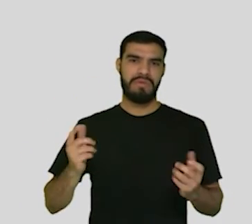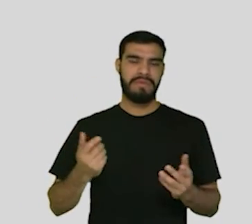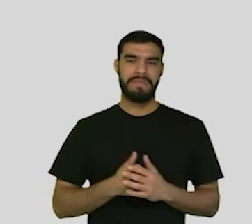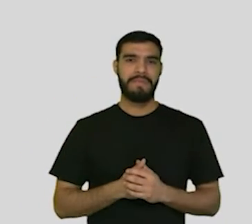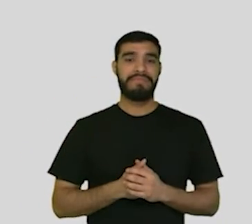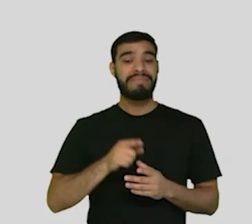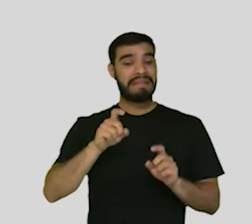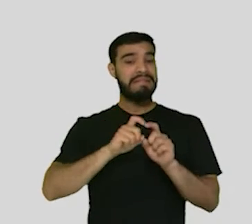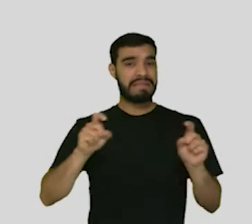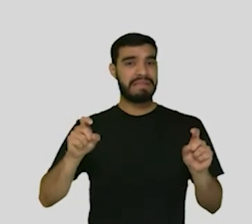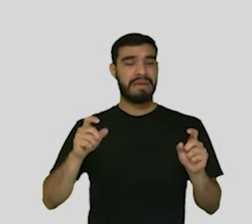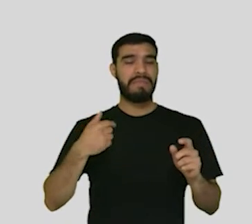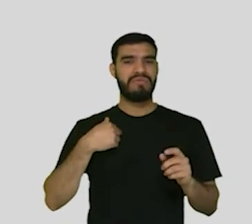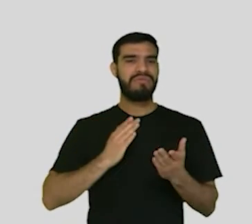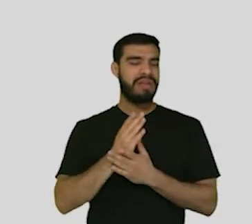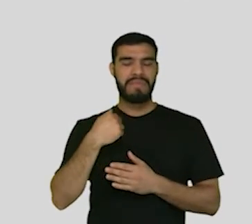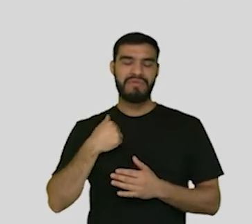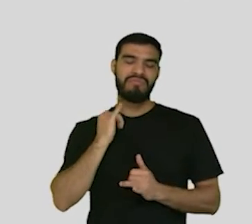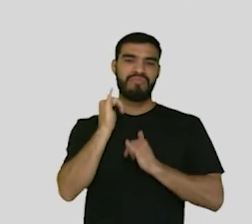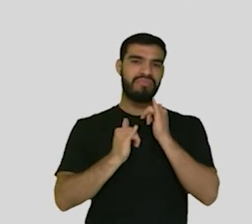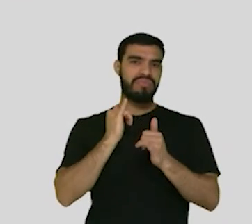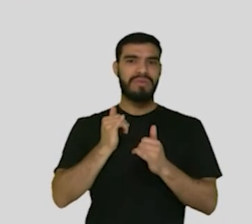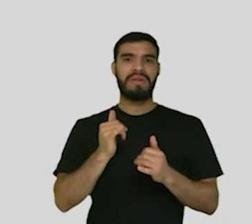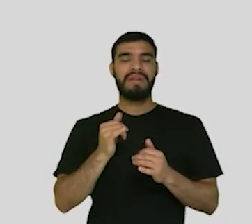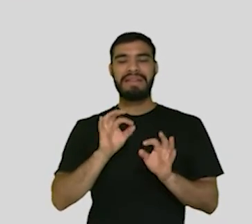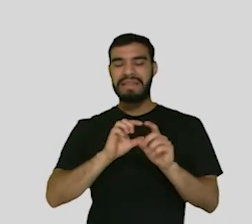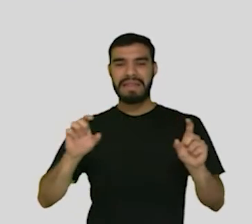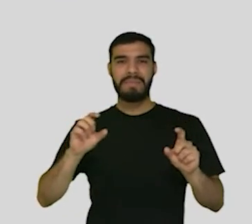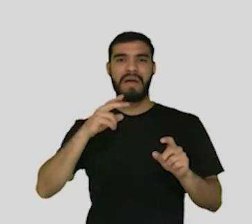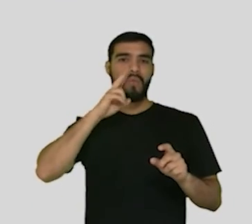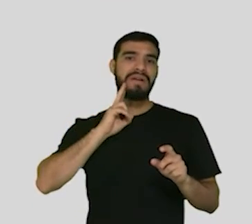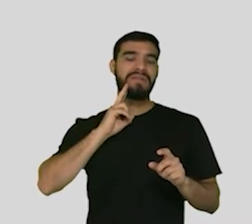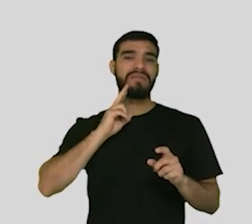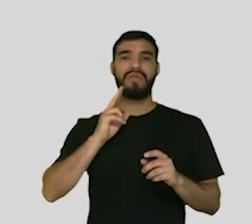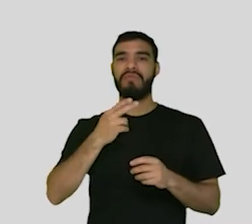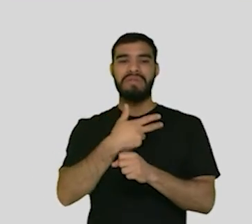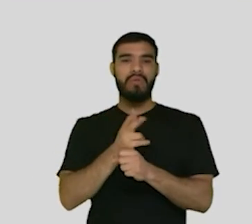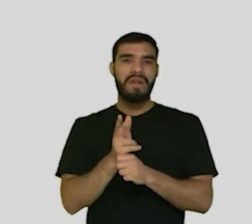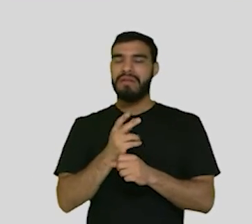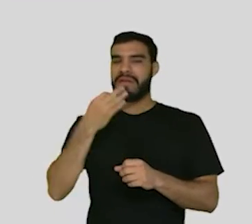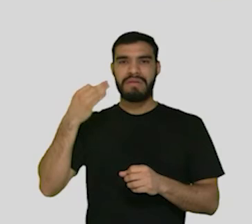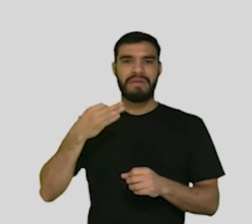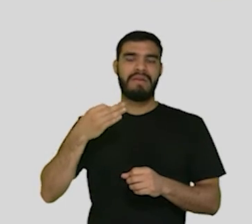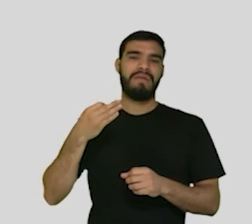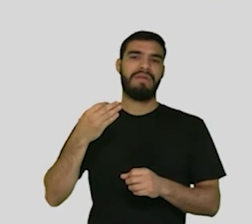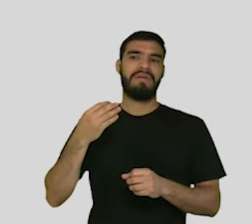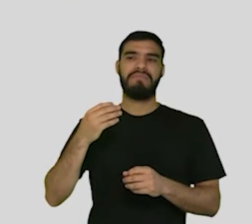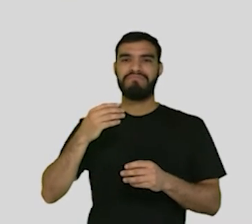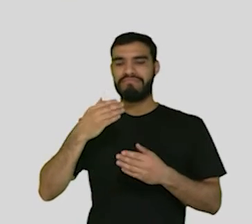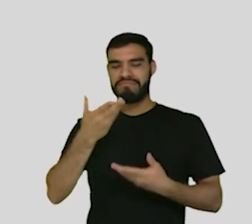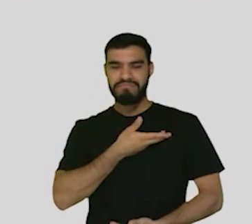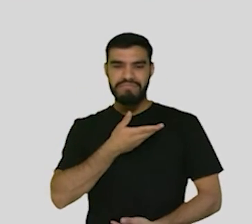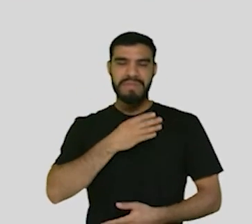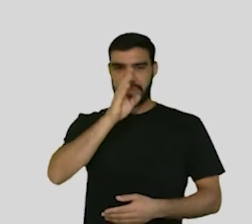yepa peba ojo ayujina pete como educación sexual integral ya evareja